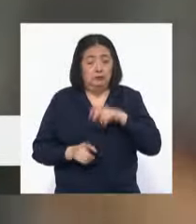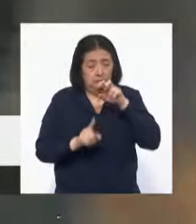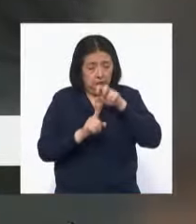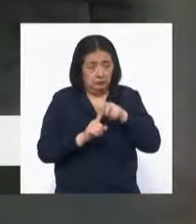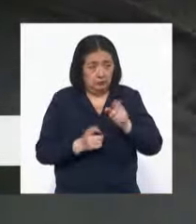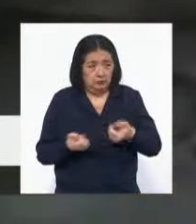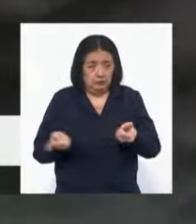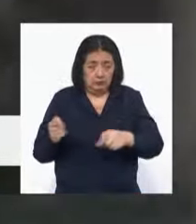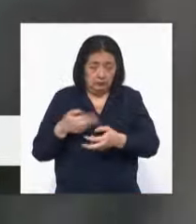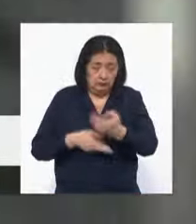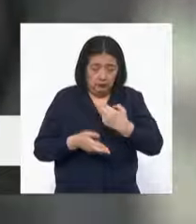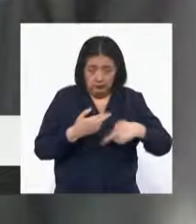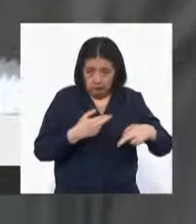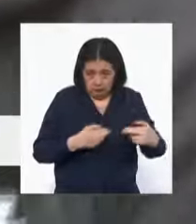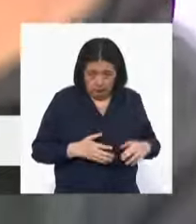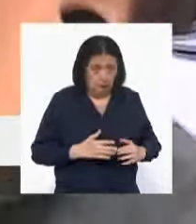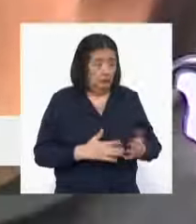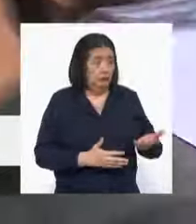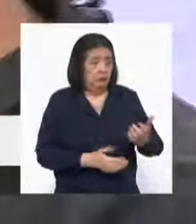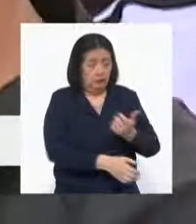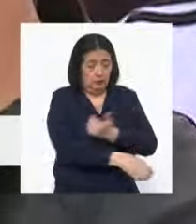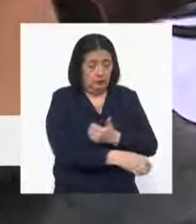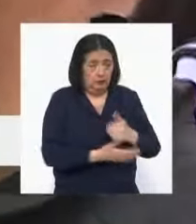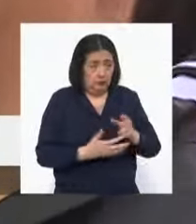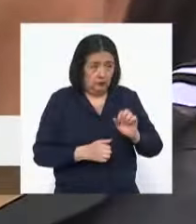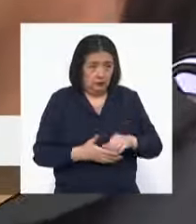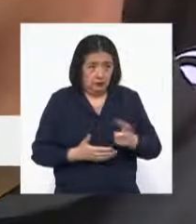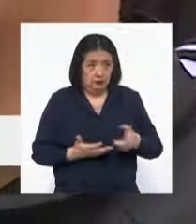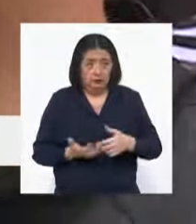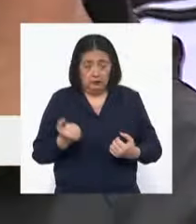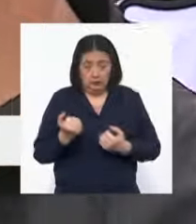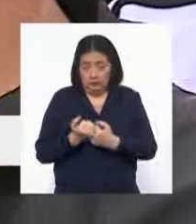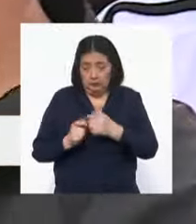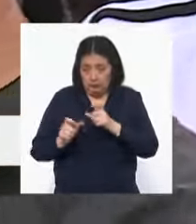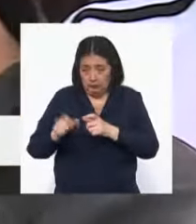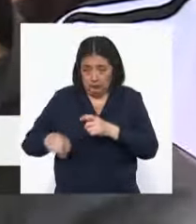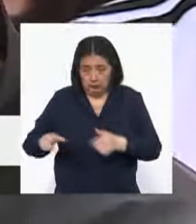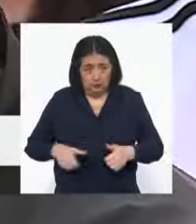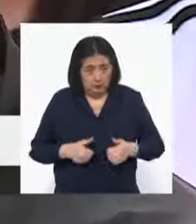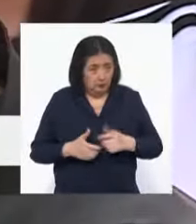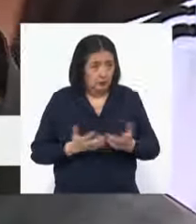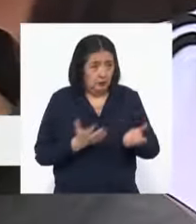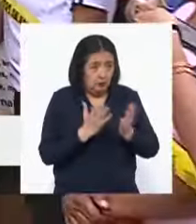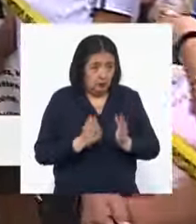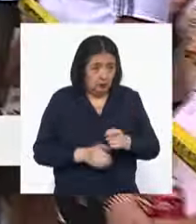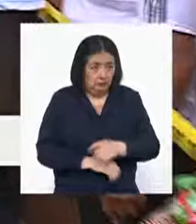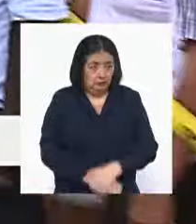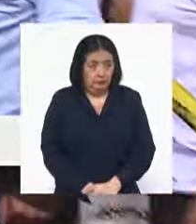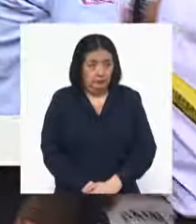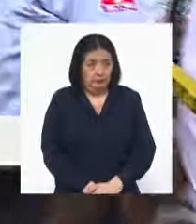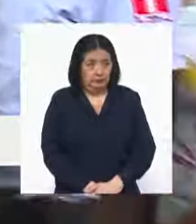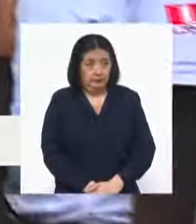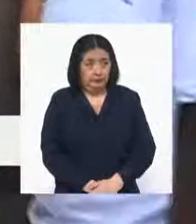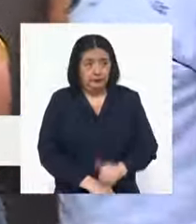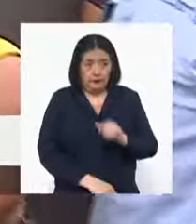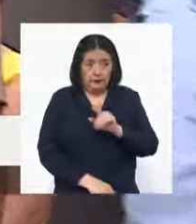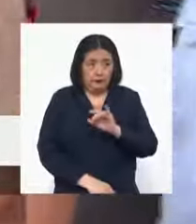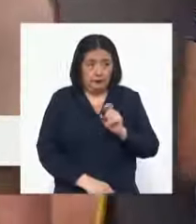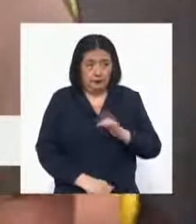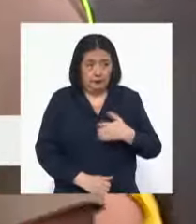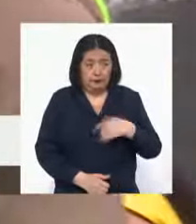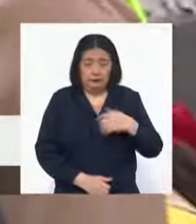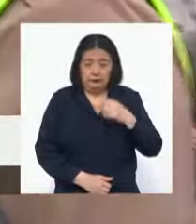y cuando regresó al local para ser parte de las diligencias, recibió el apoyo de los vecinos y a alumnas de la academia. Gustavo no